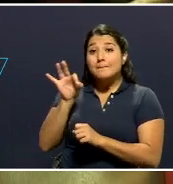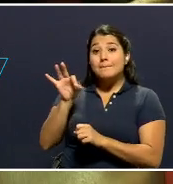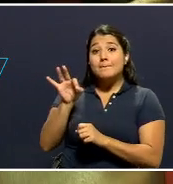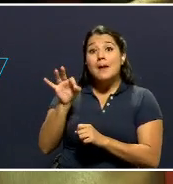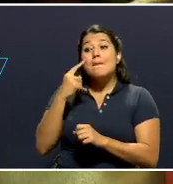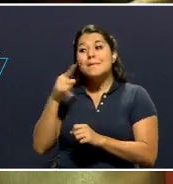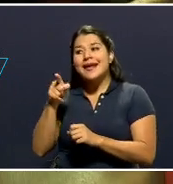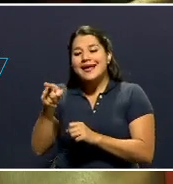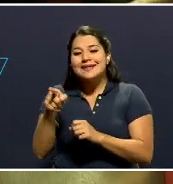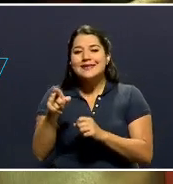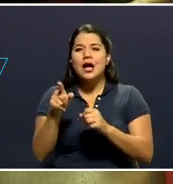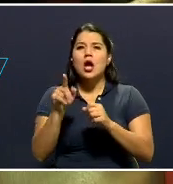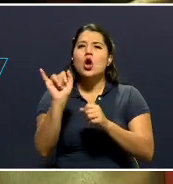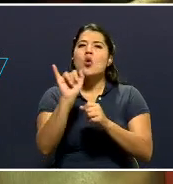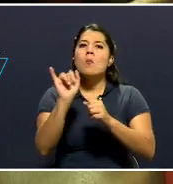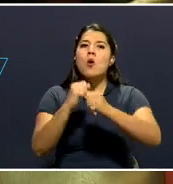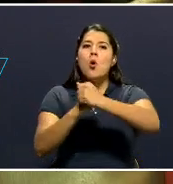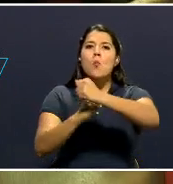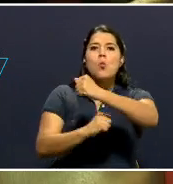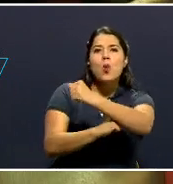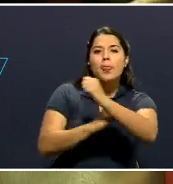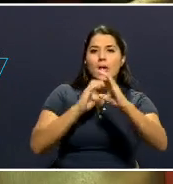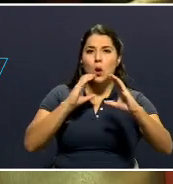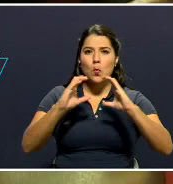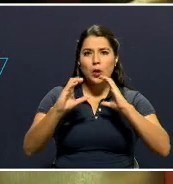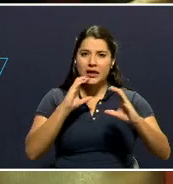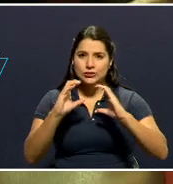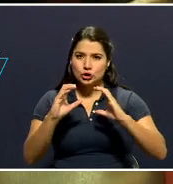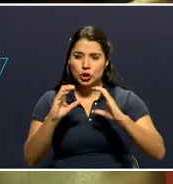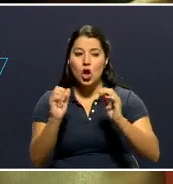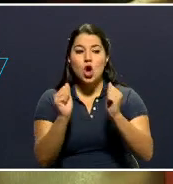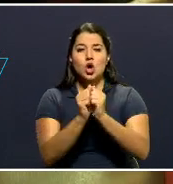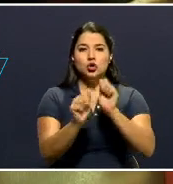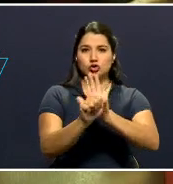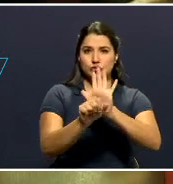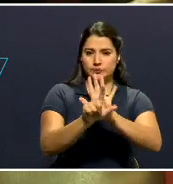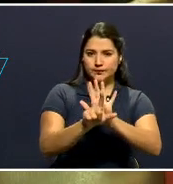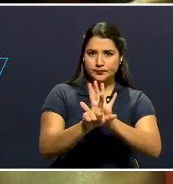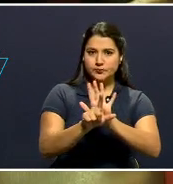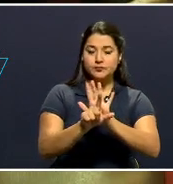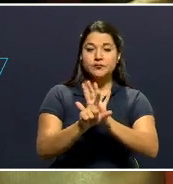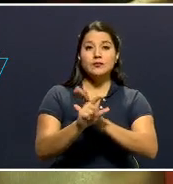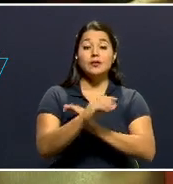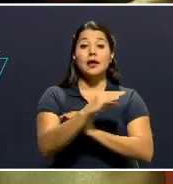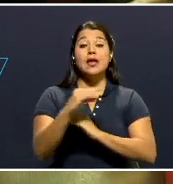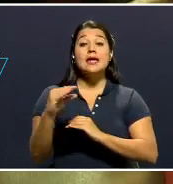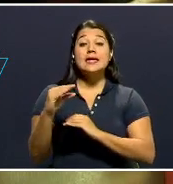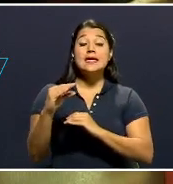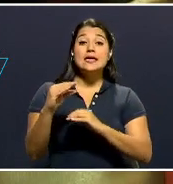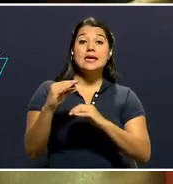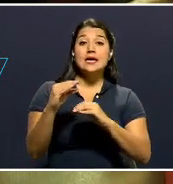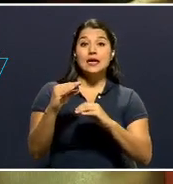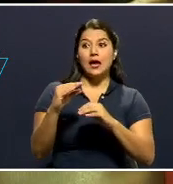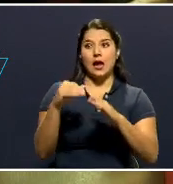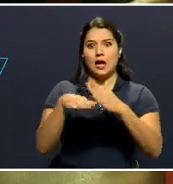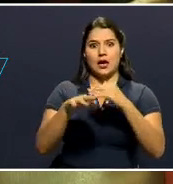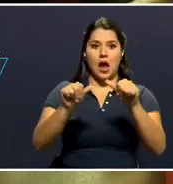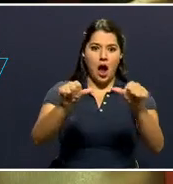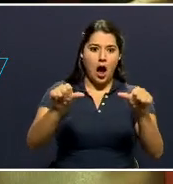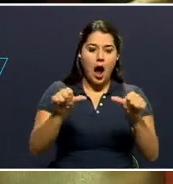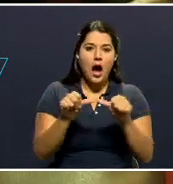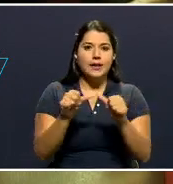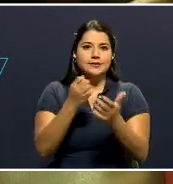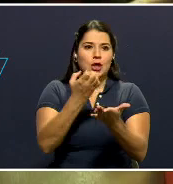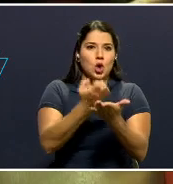Asamblea Legislativa, pero también que fuera del agrado de diversos sectores, no solamente sectores productivos o económicos, sino también de